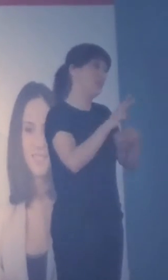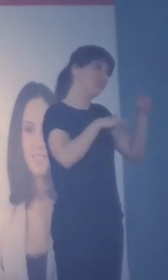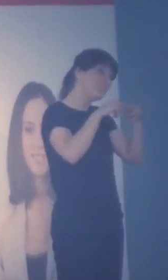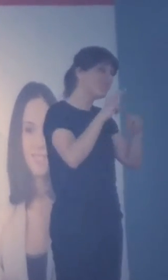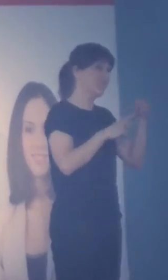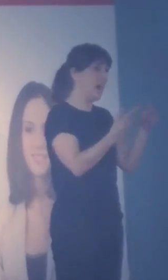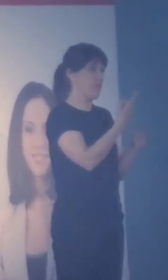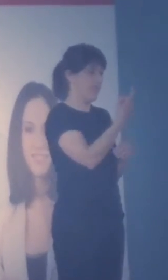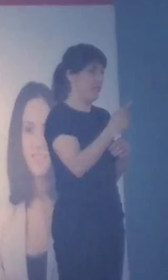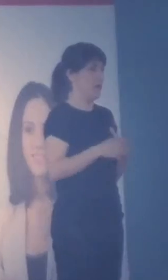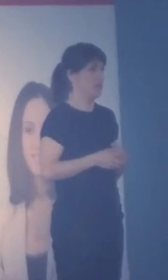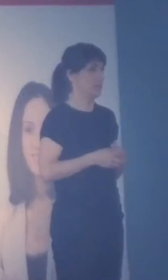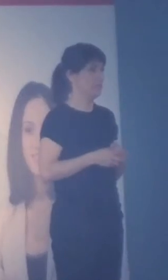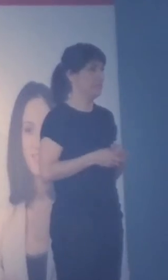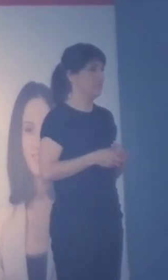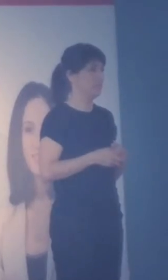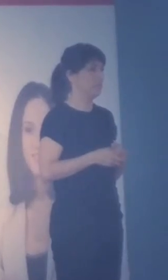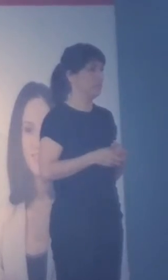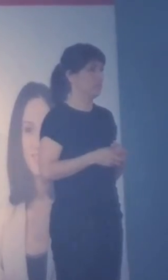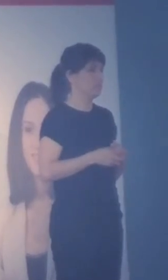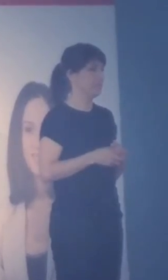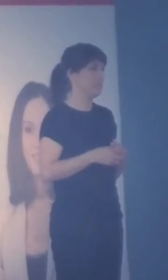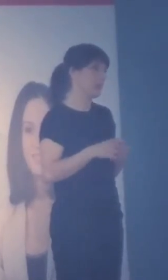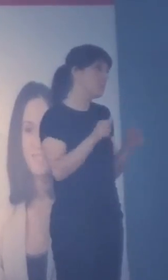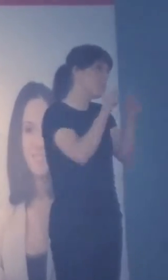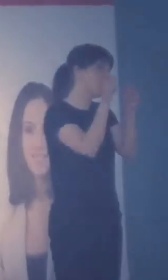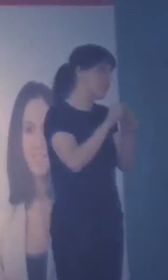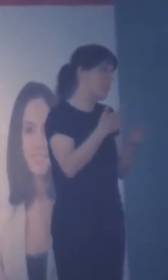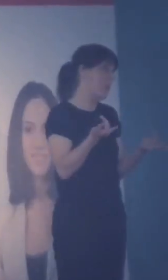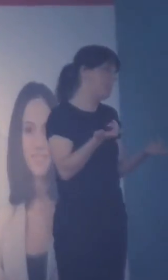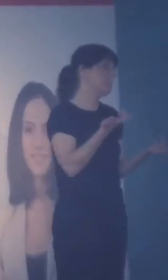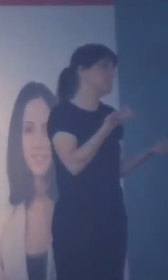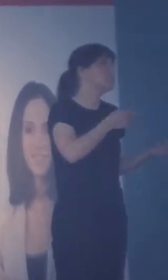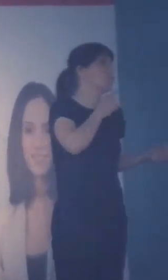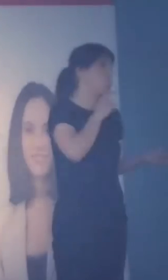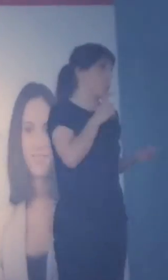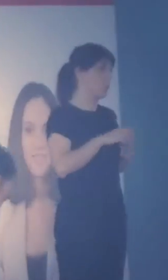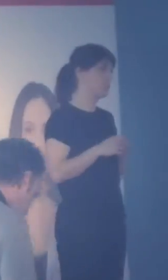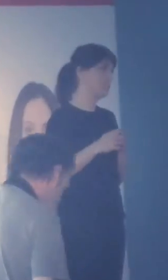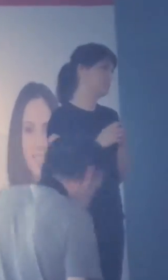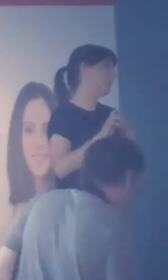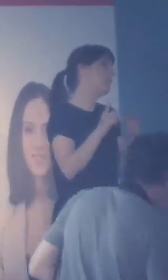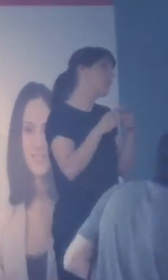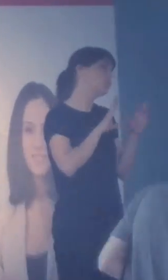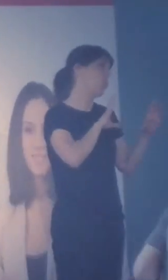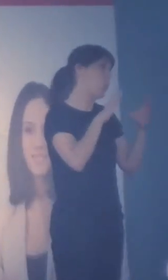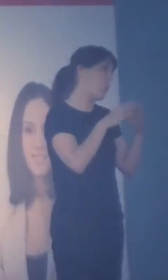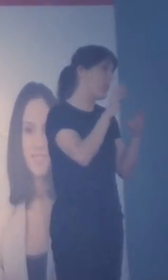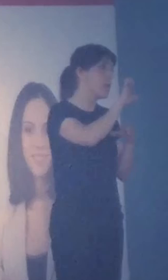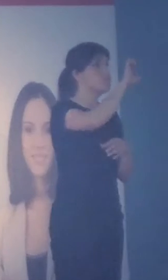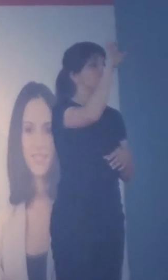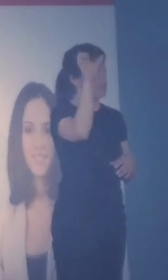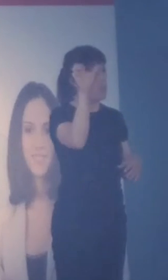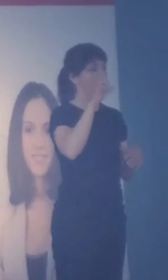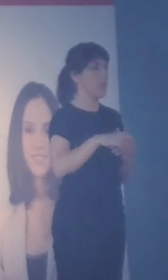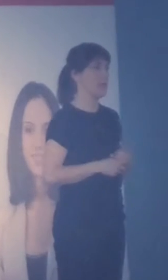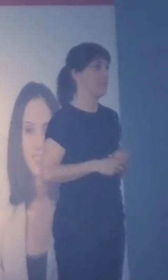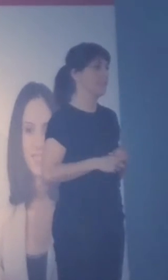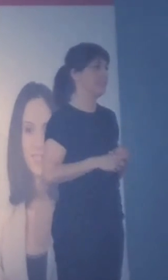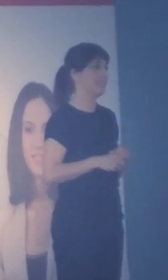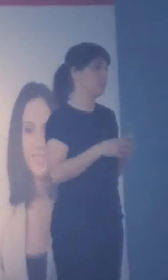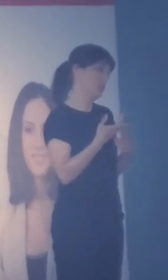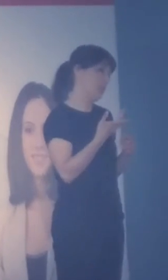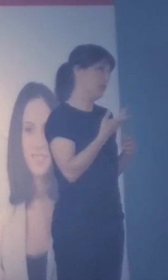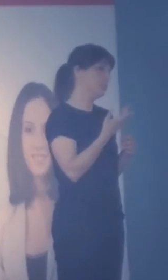ben levado, tenía que ter a forma, primeiro, de comunidade europea do carbón e do